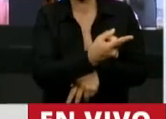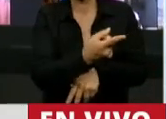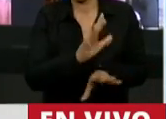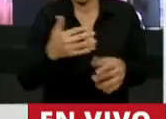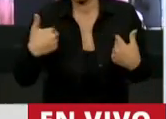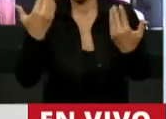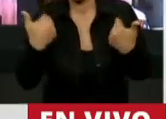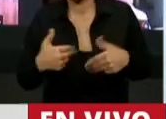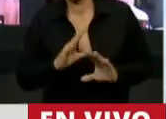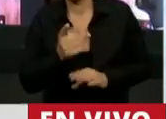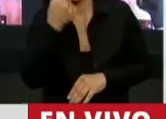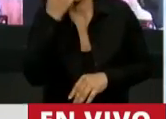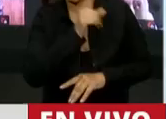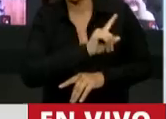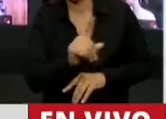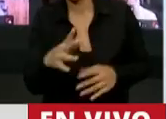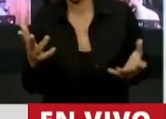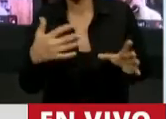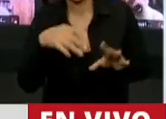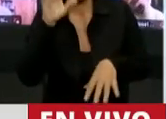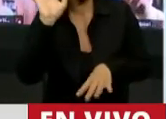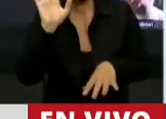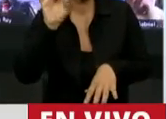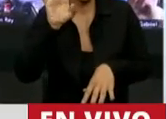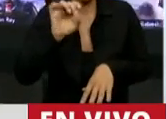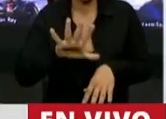no le interesaba más que el alojamiento.